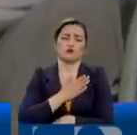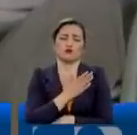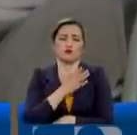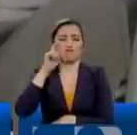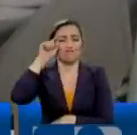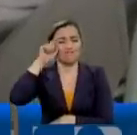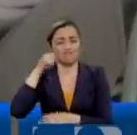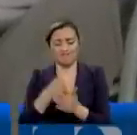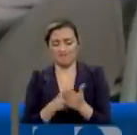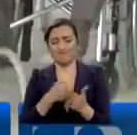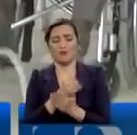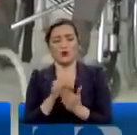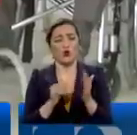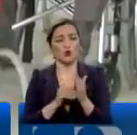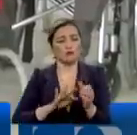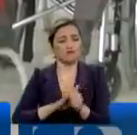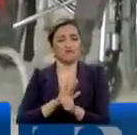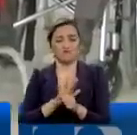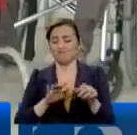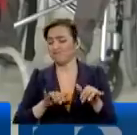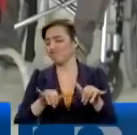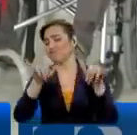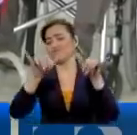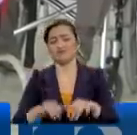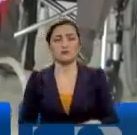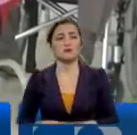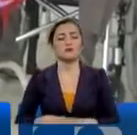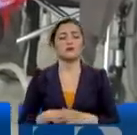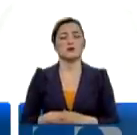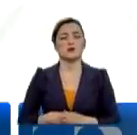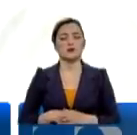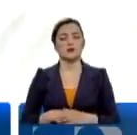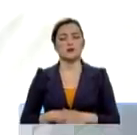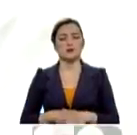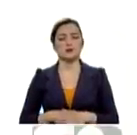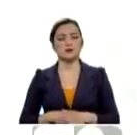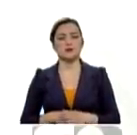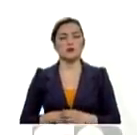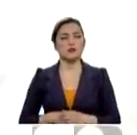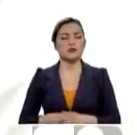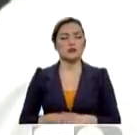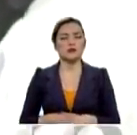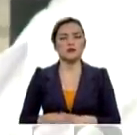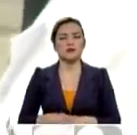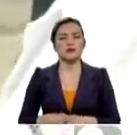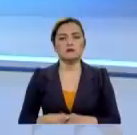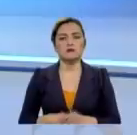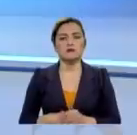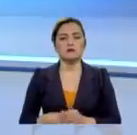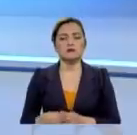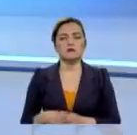recordar que esta lucha contra el COVID-19 aún no ha finalizado. En Quito, Daniela Valencia, 24